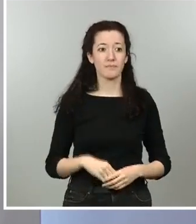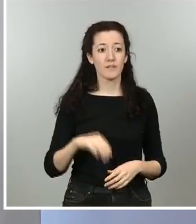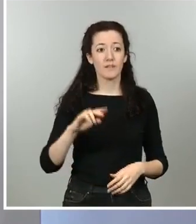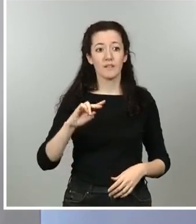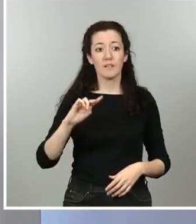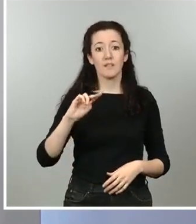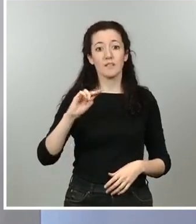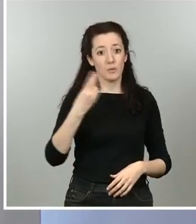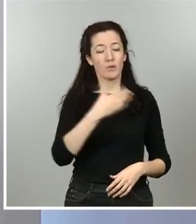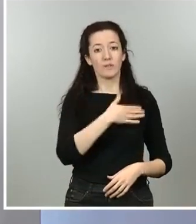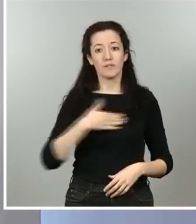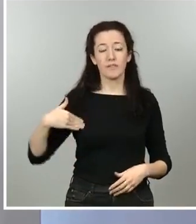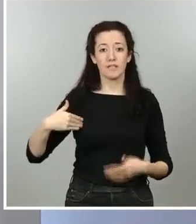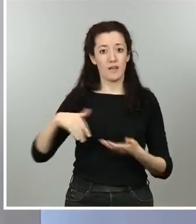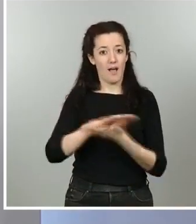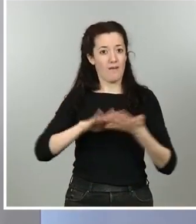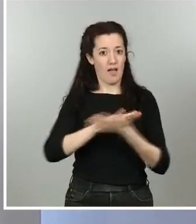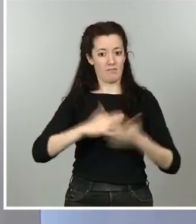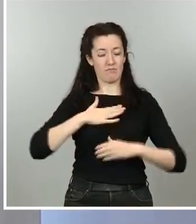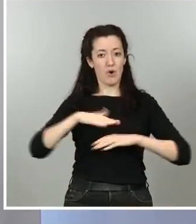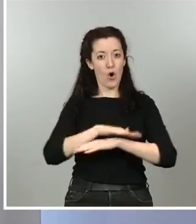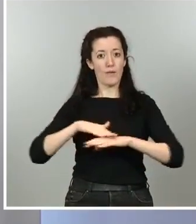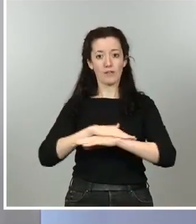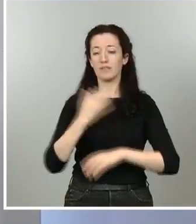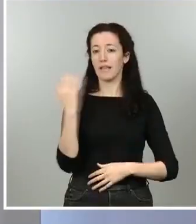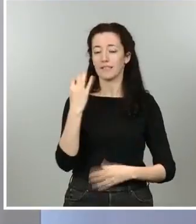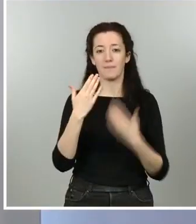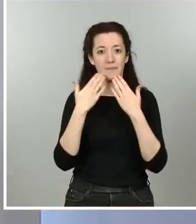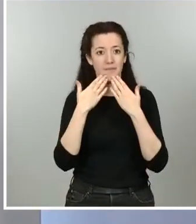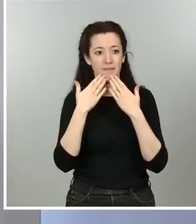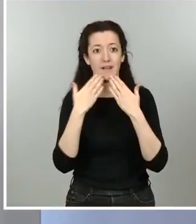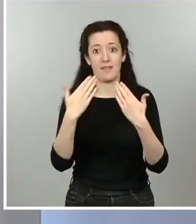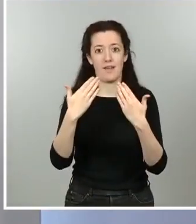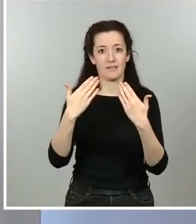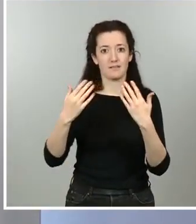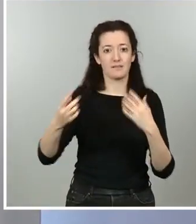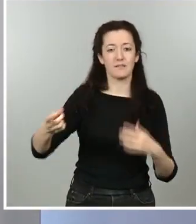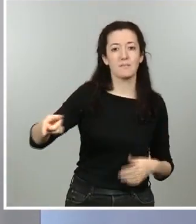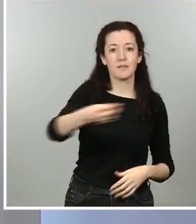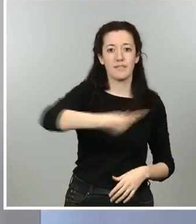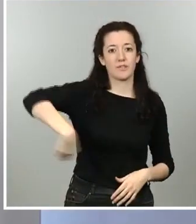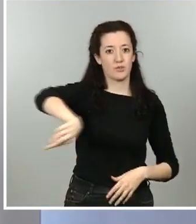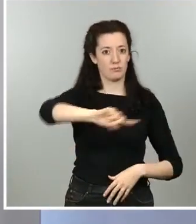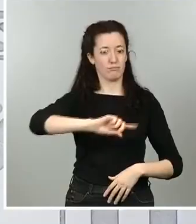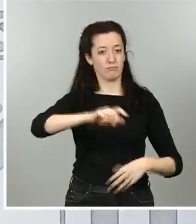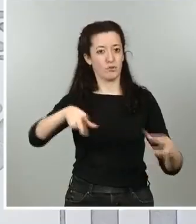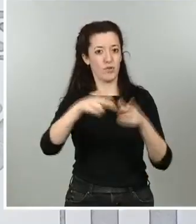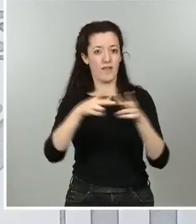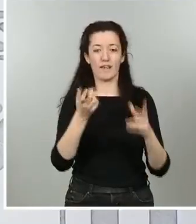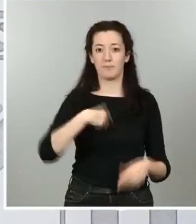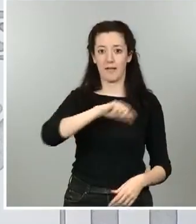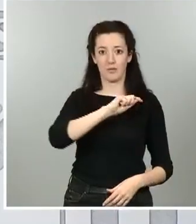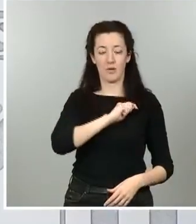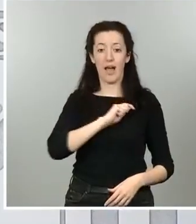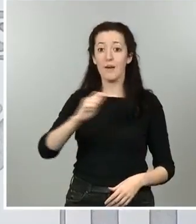del Gobierno nuestro agradecimiento al comportamiento ejemplar que está demostrando la ciudadanía española en el inicio de estas